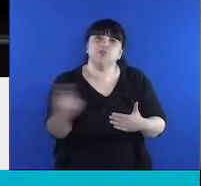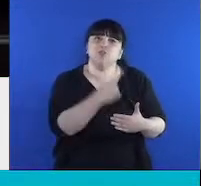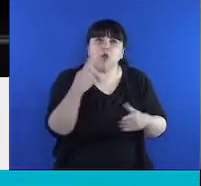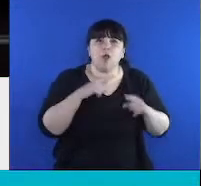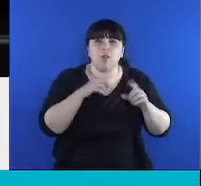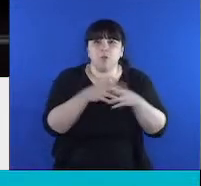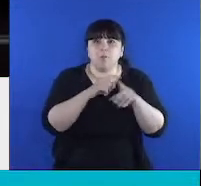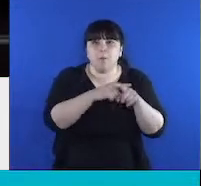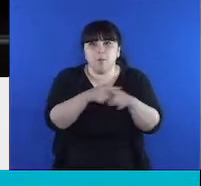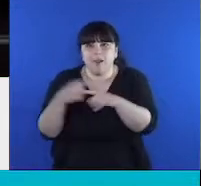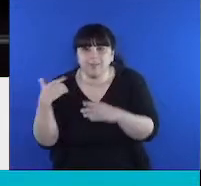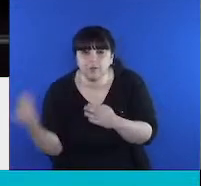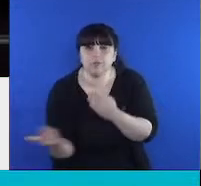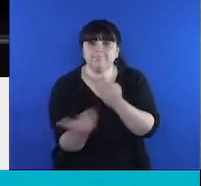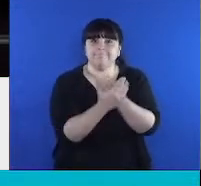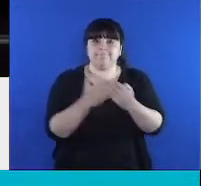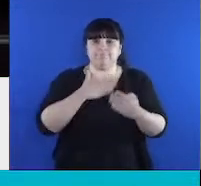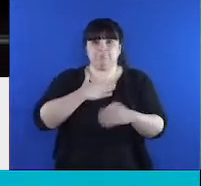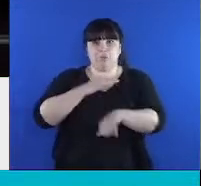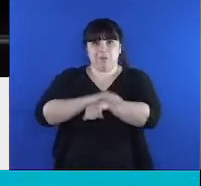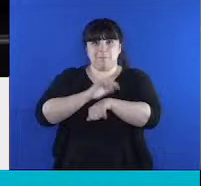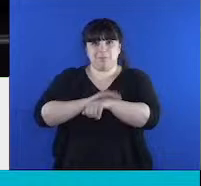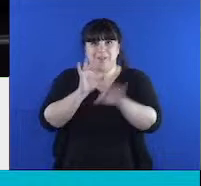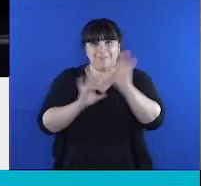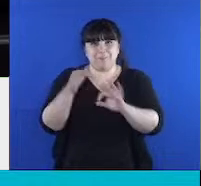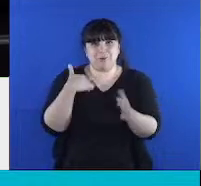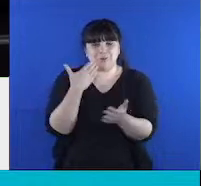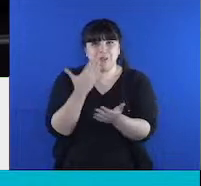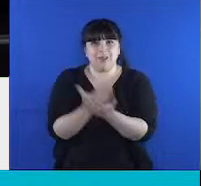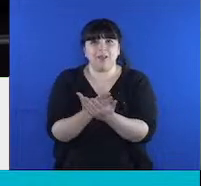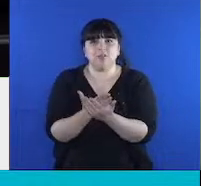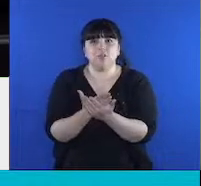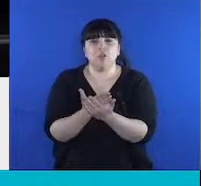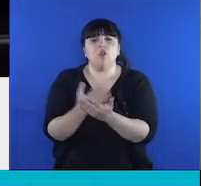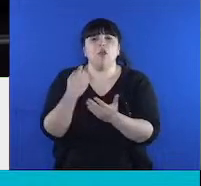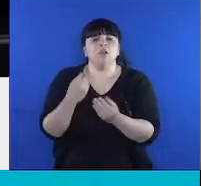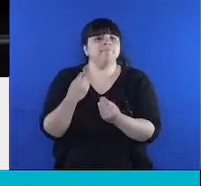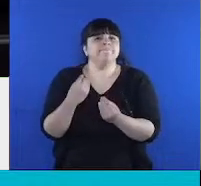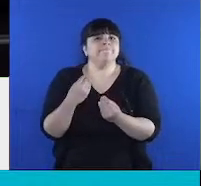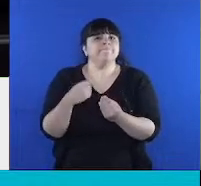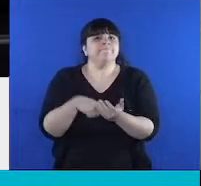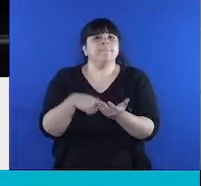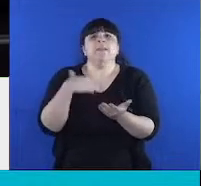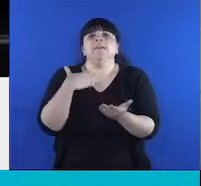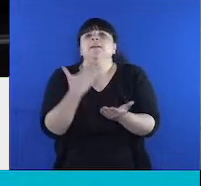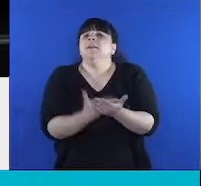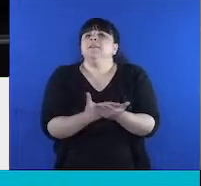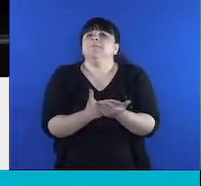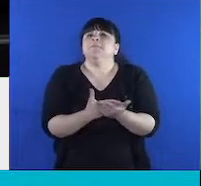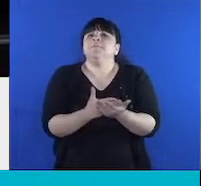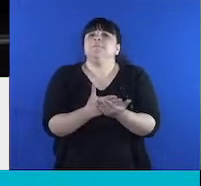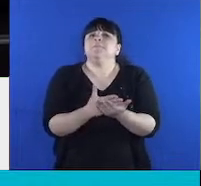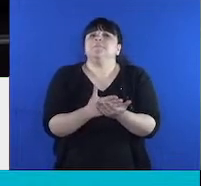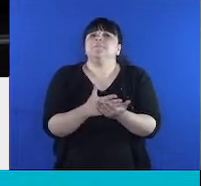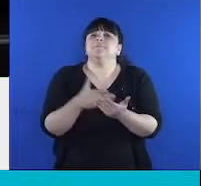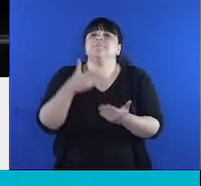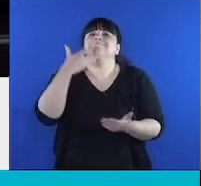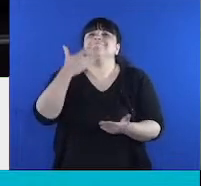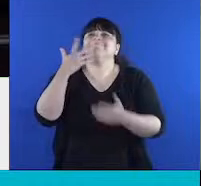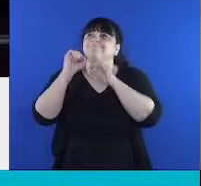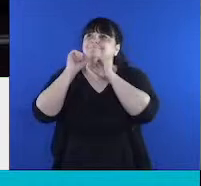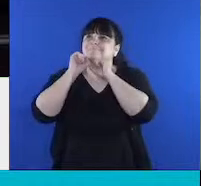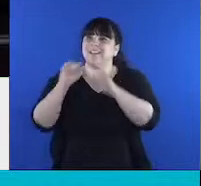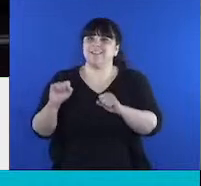autoría de repudio a los dichos del secretario de Culto de la Nación,